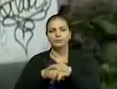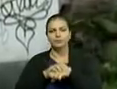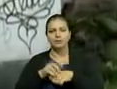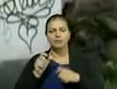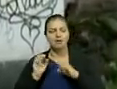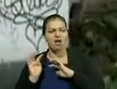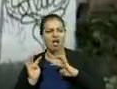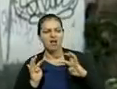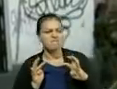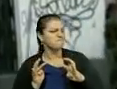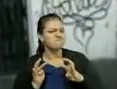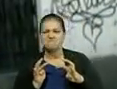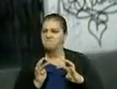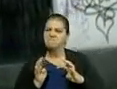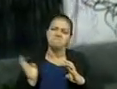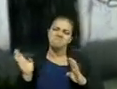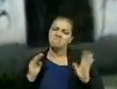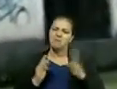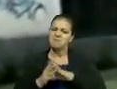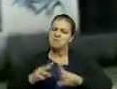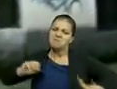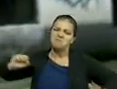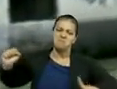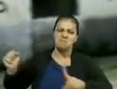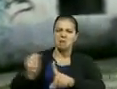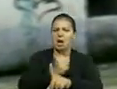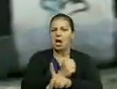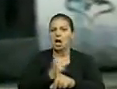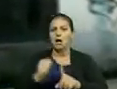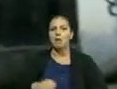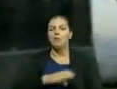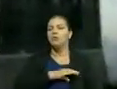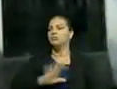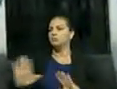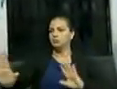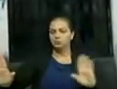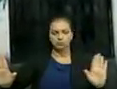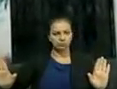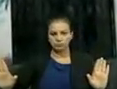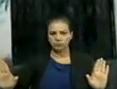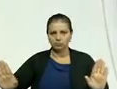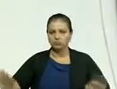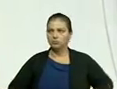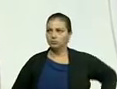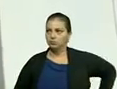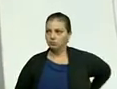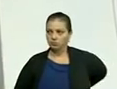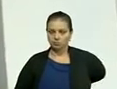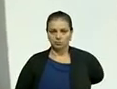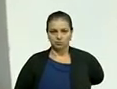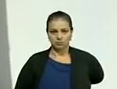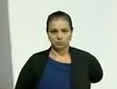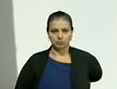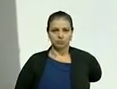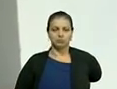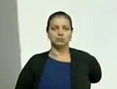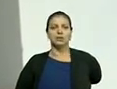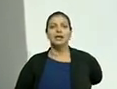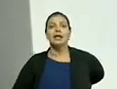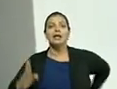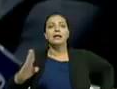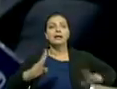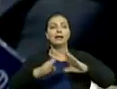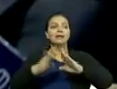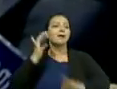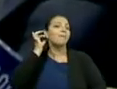imaginarse que iba a causar problemas a los vecinos. Llegó para dialogar y ofrecerles que luego de los hechos tienen que salir inmediatamente. Y